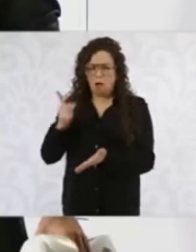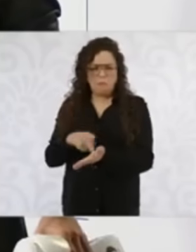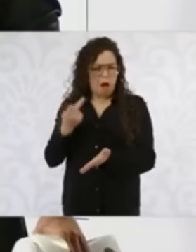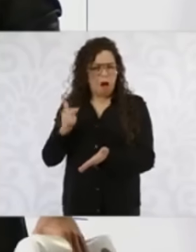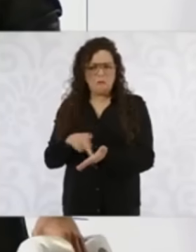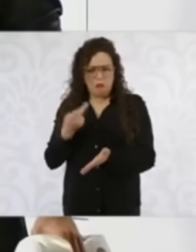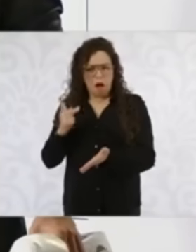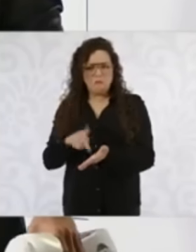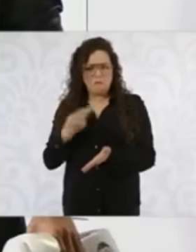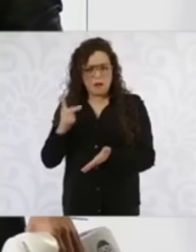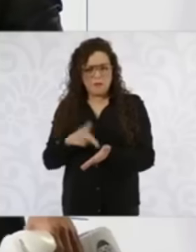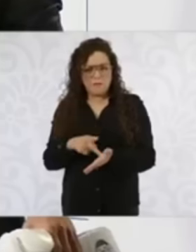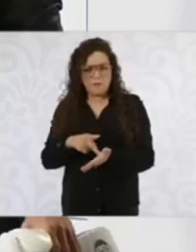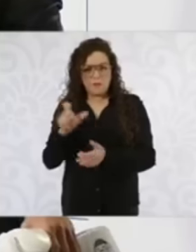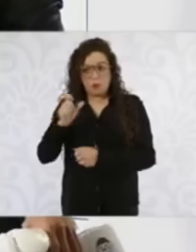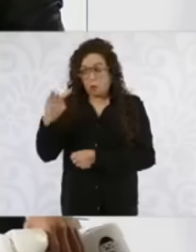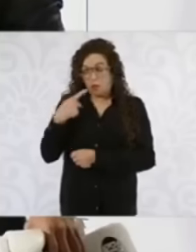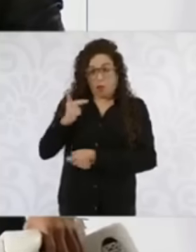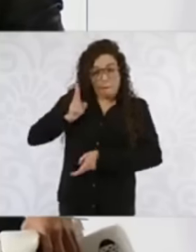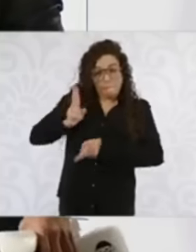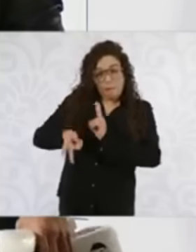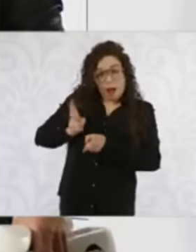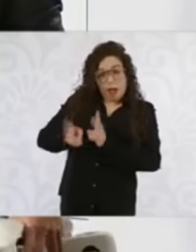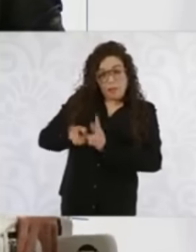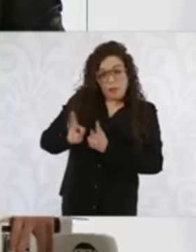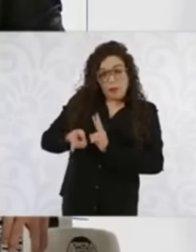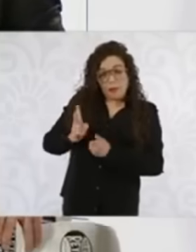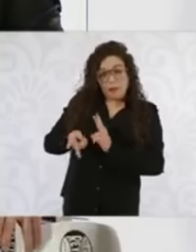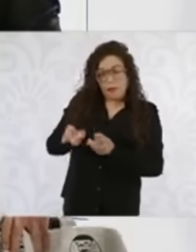para las y los adultos mayores.